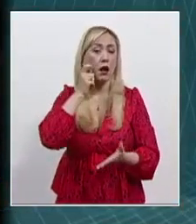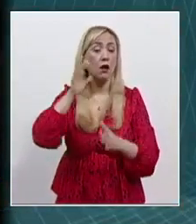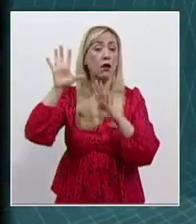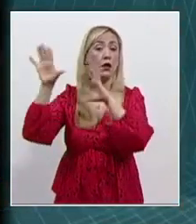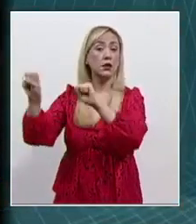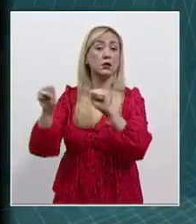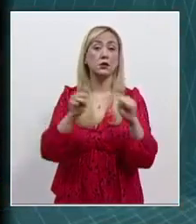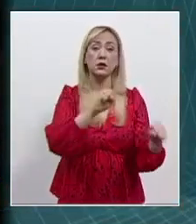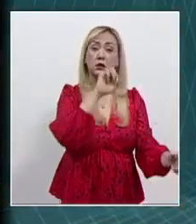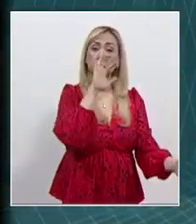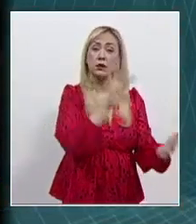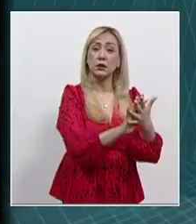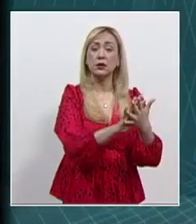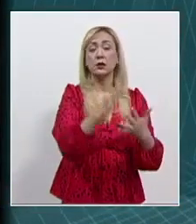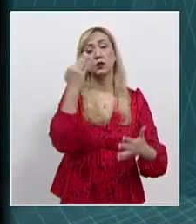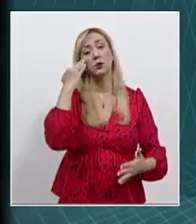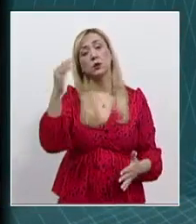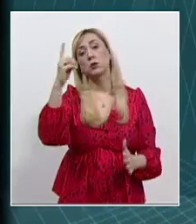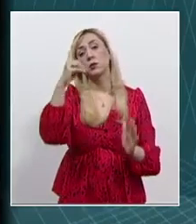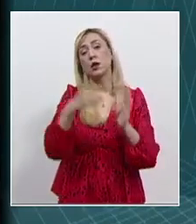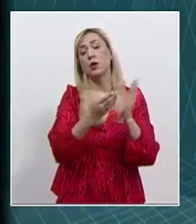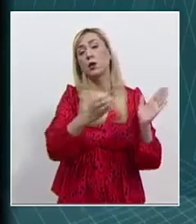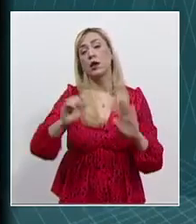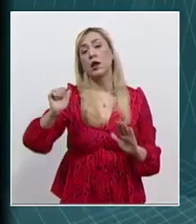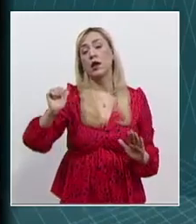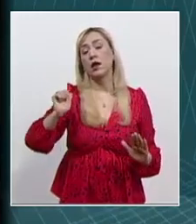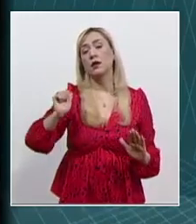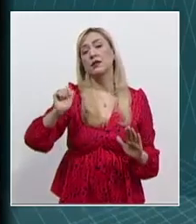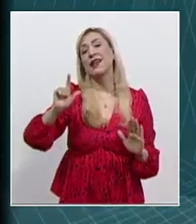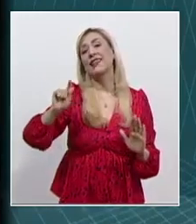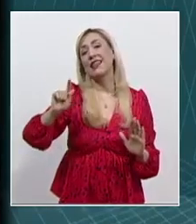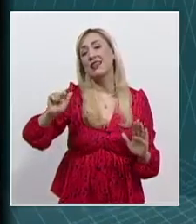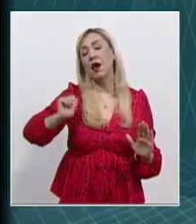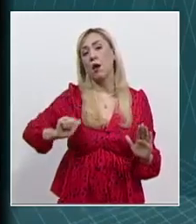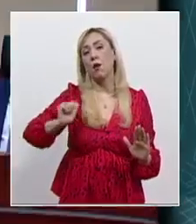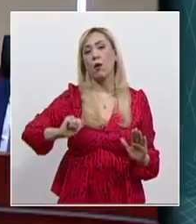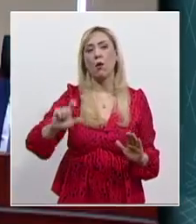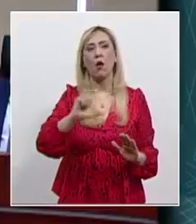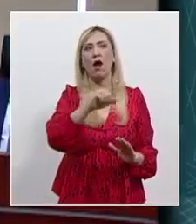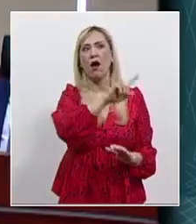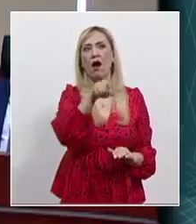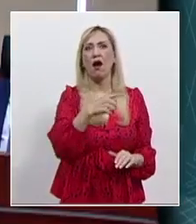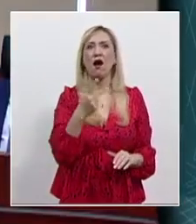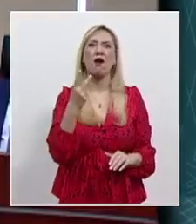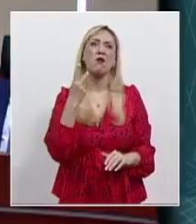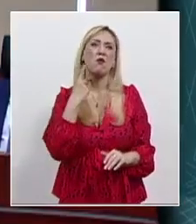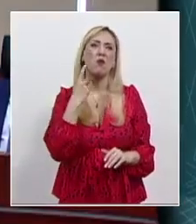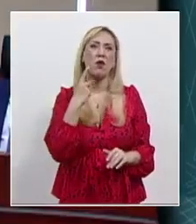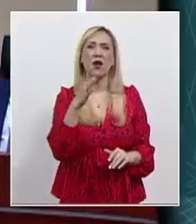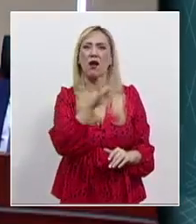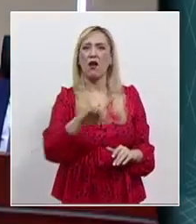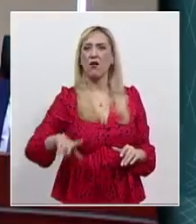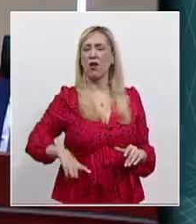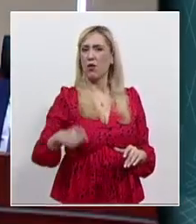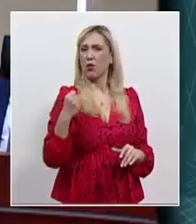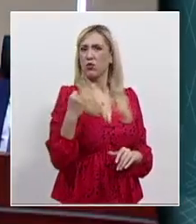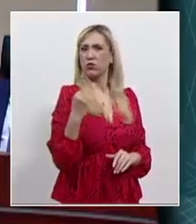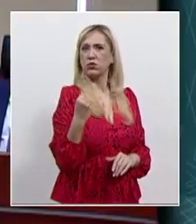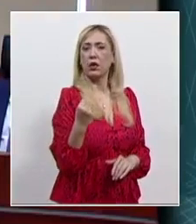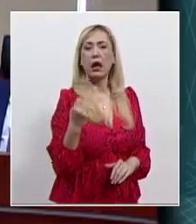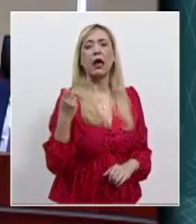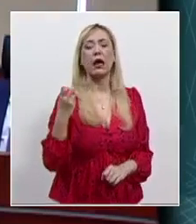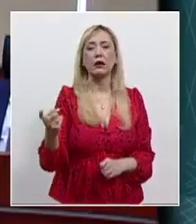arbitraria en los años 70 por participar en movimientos de oposición política. Por ello, el tribunal anuló la resolución de la